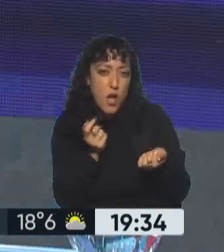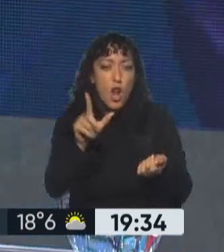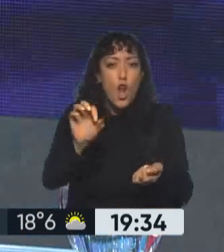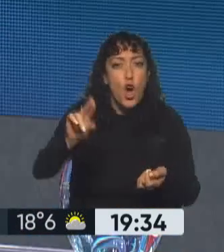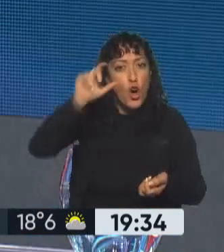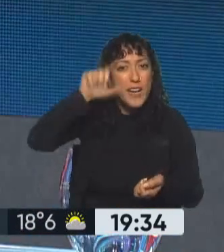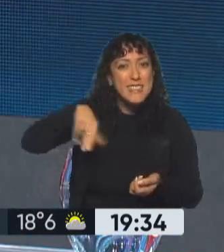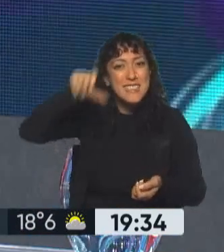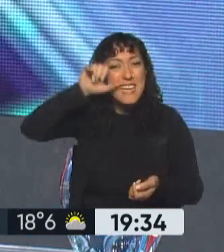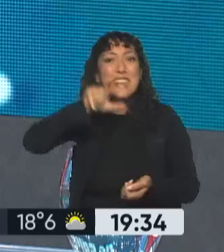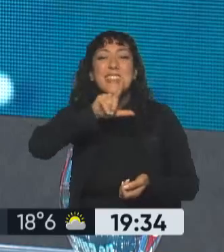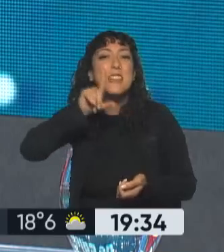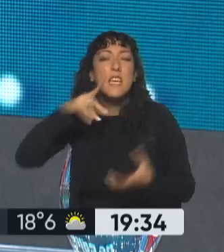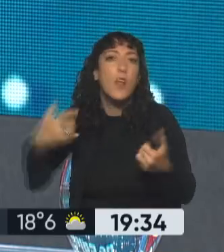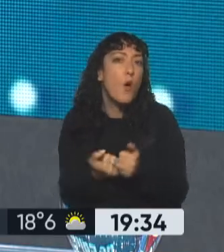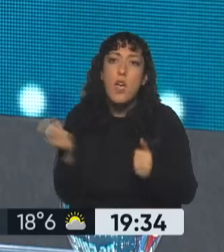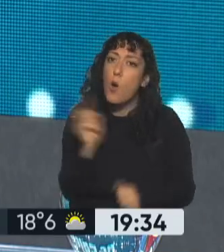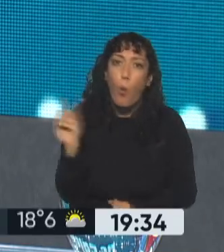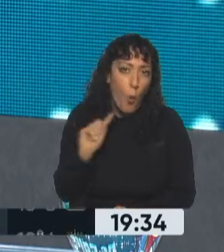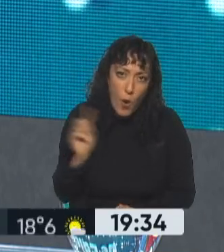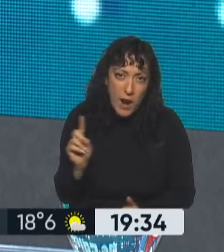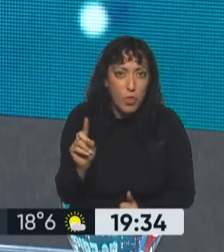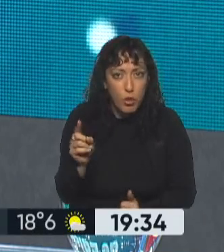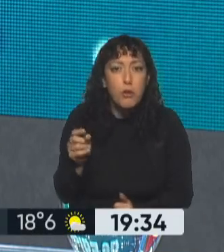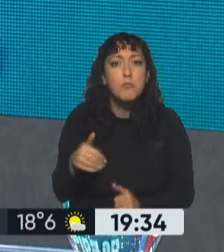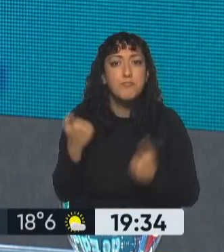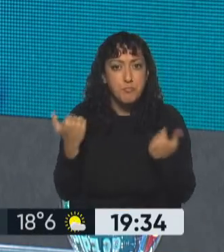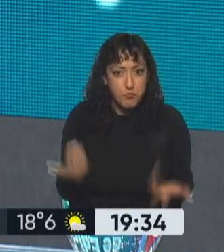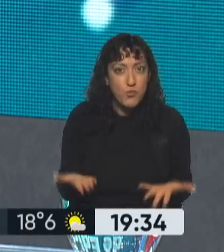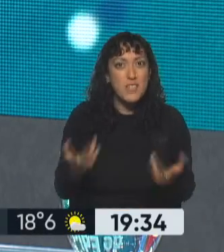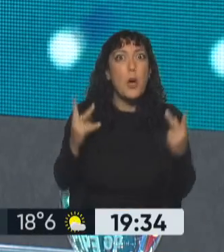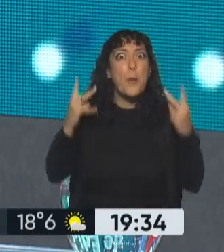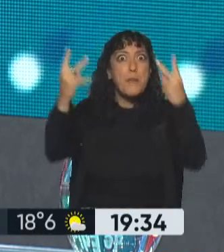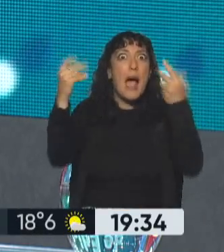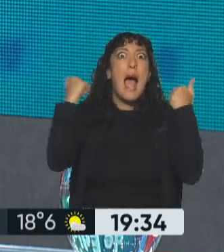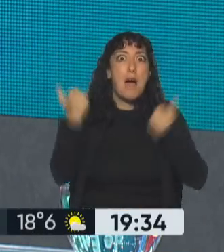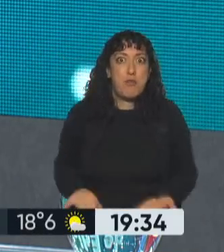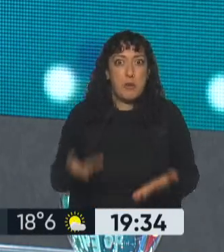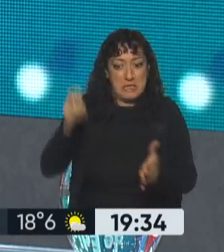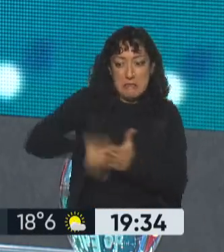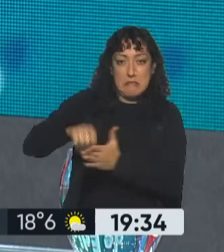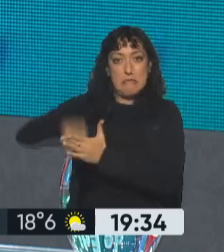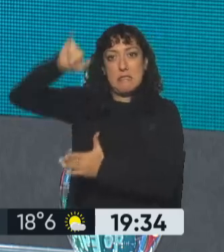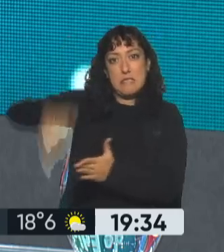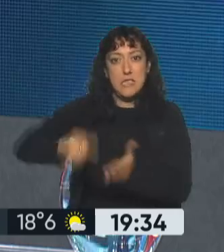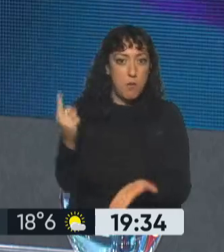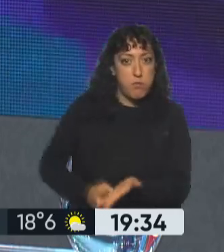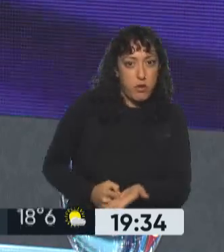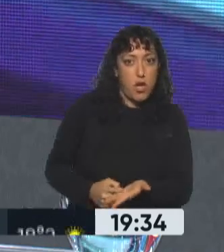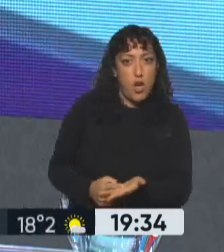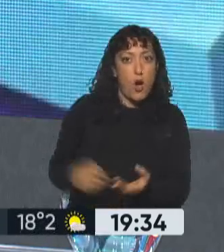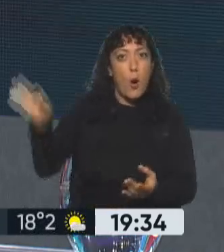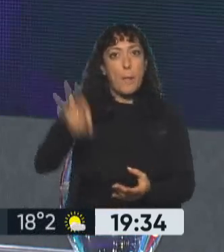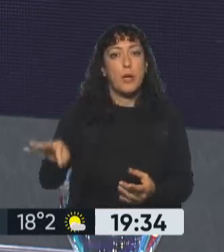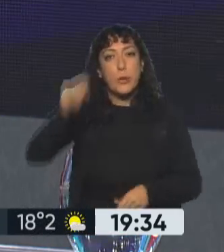con este fallo, o al menos eso es lo que dejan trascender desde su vocalía. Por lo tanto, creen también que no solamente por una cuestión de oportunidad para suspender la